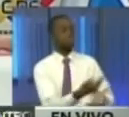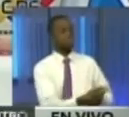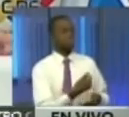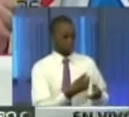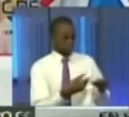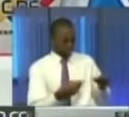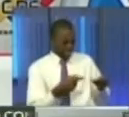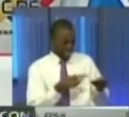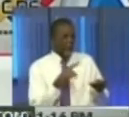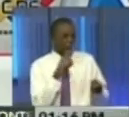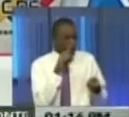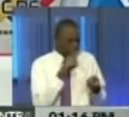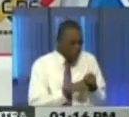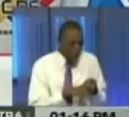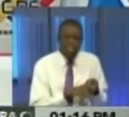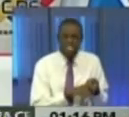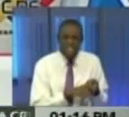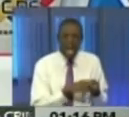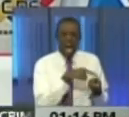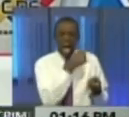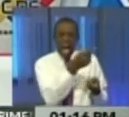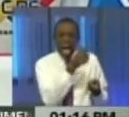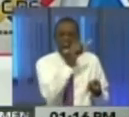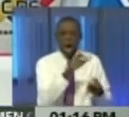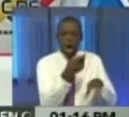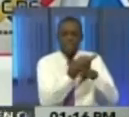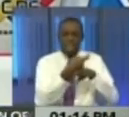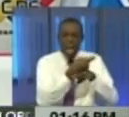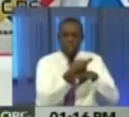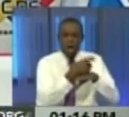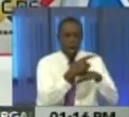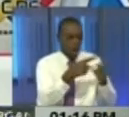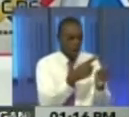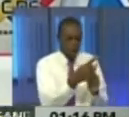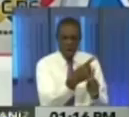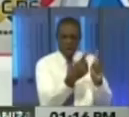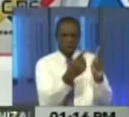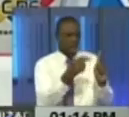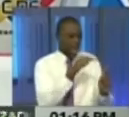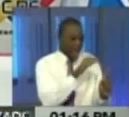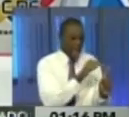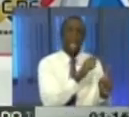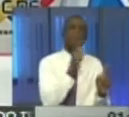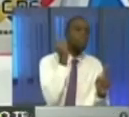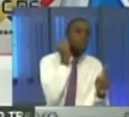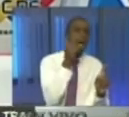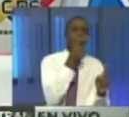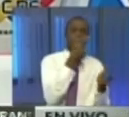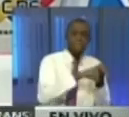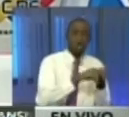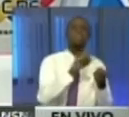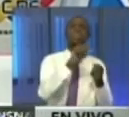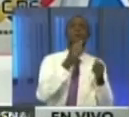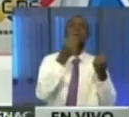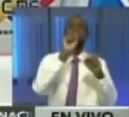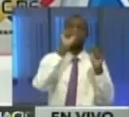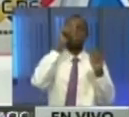llevó a que nosotros nos aseguráramos de alguna manera los mecanismos